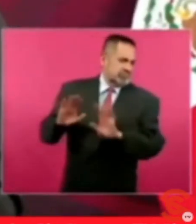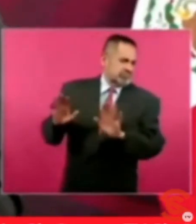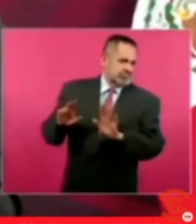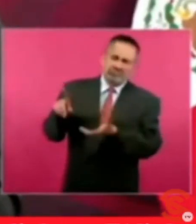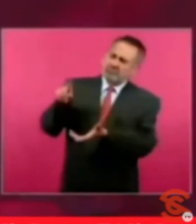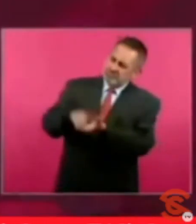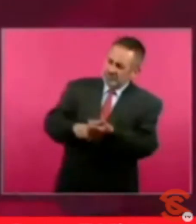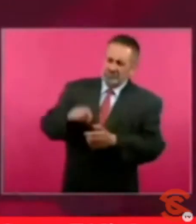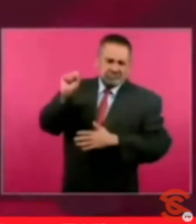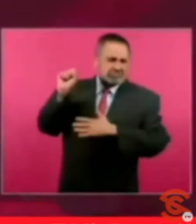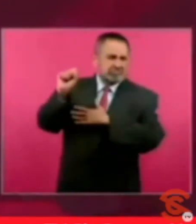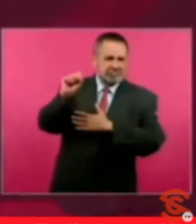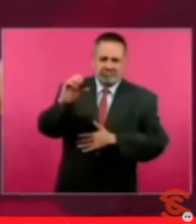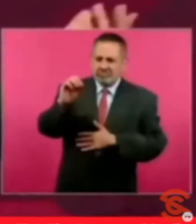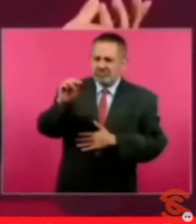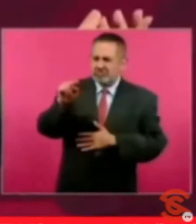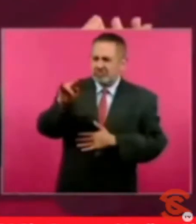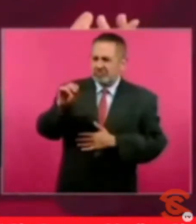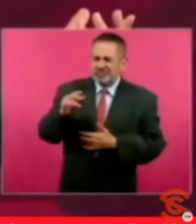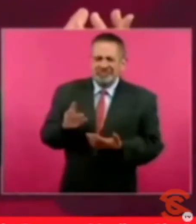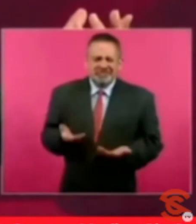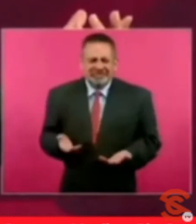son comunistas.